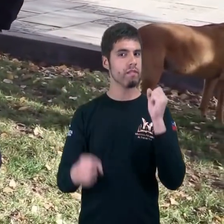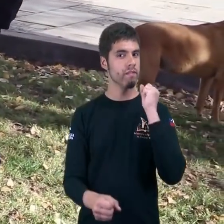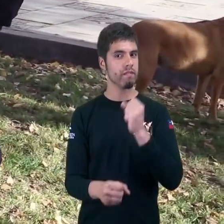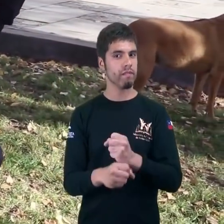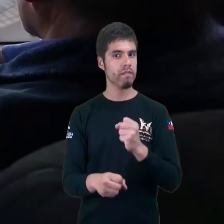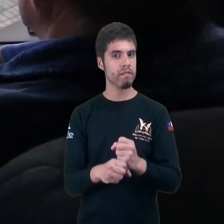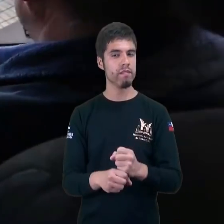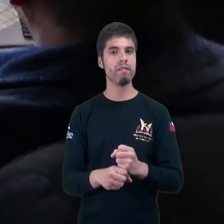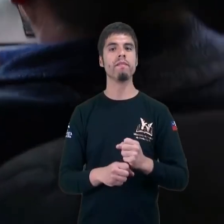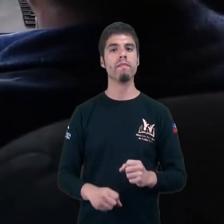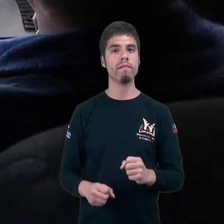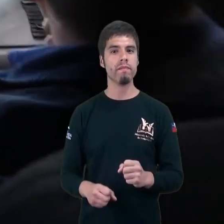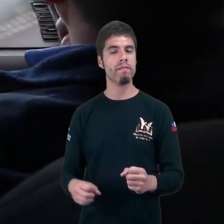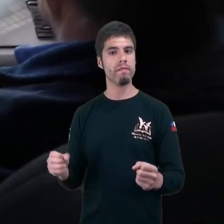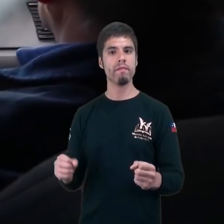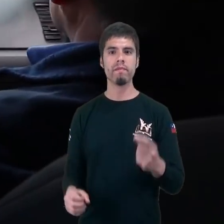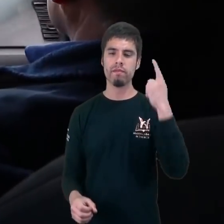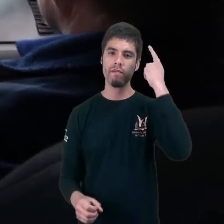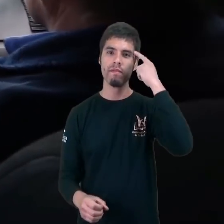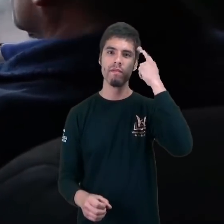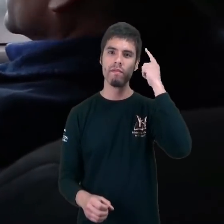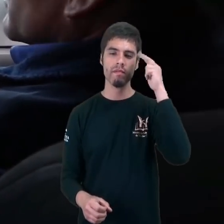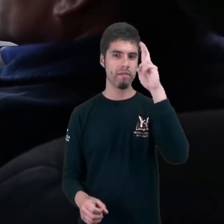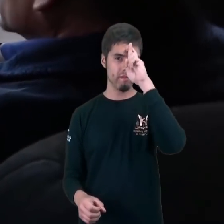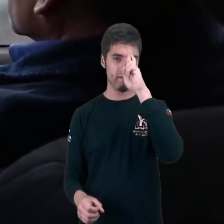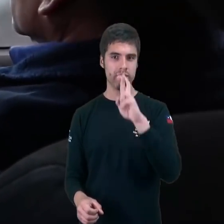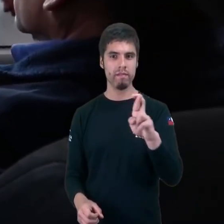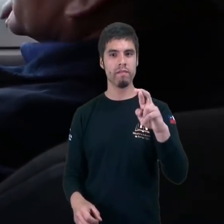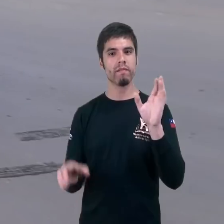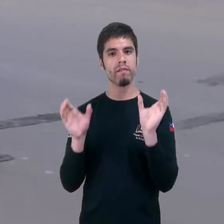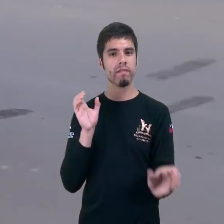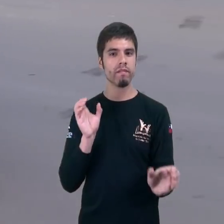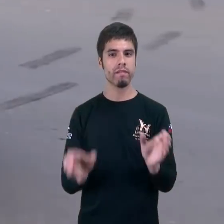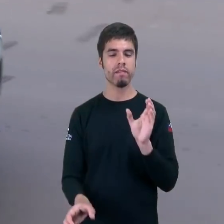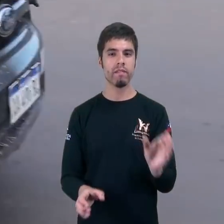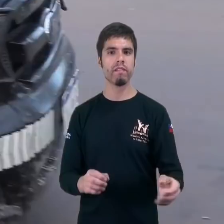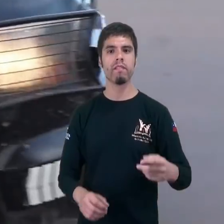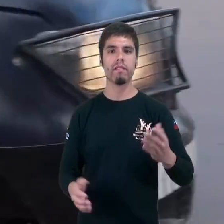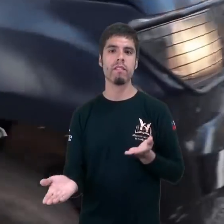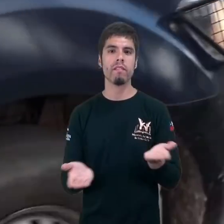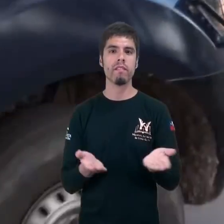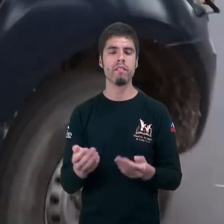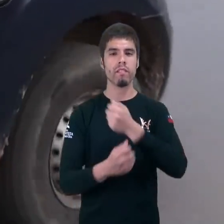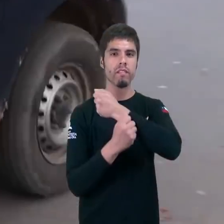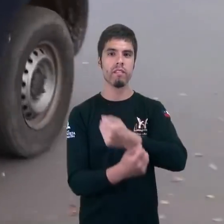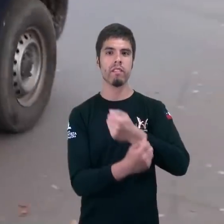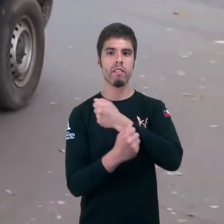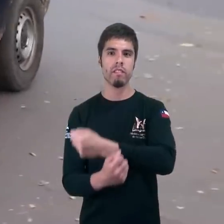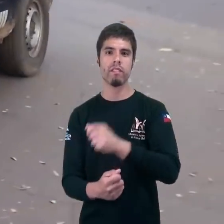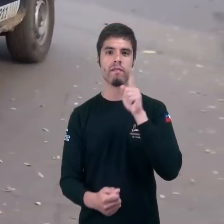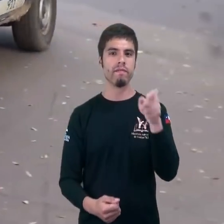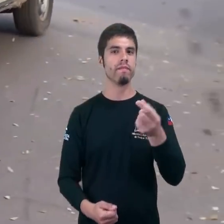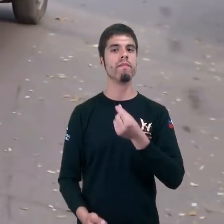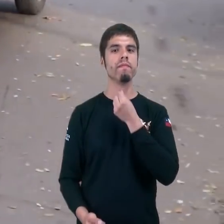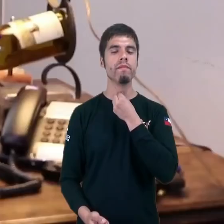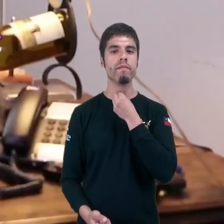rutina profesional. Procuraba saber más al respecto de las personas y de qué manera podía ayudarlas en sus